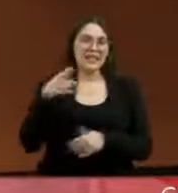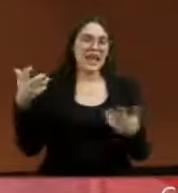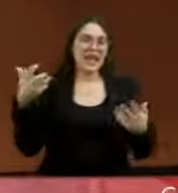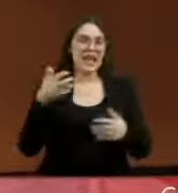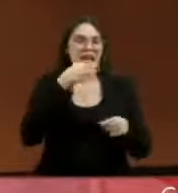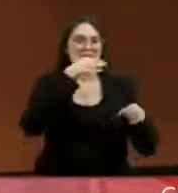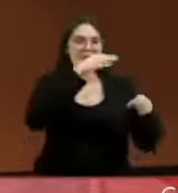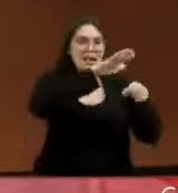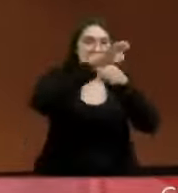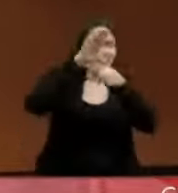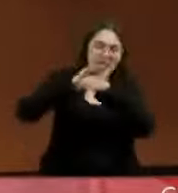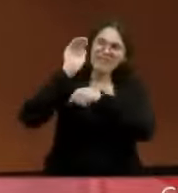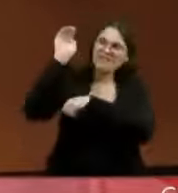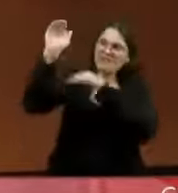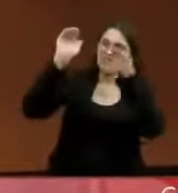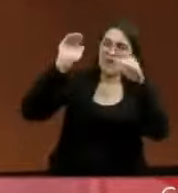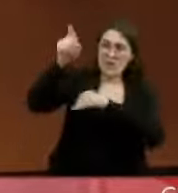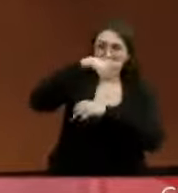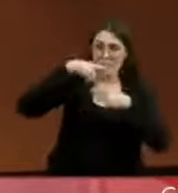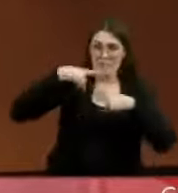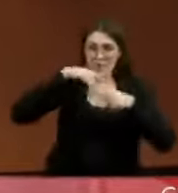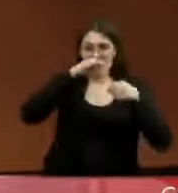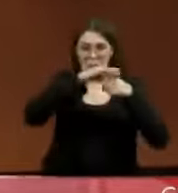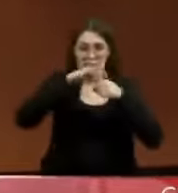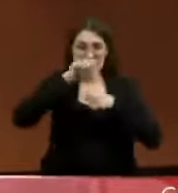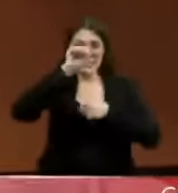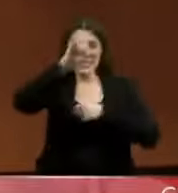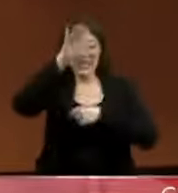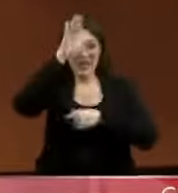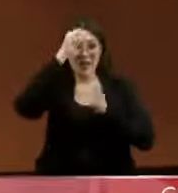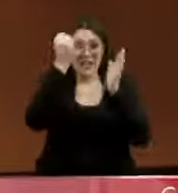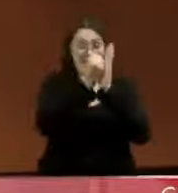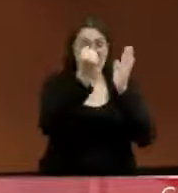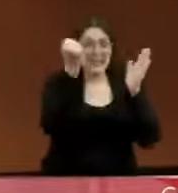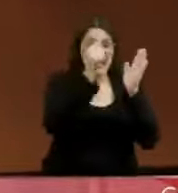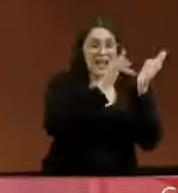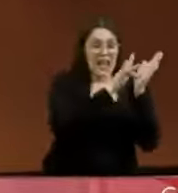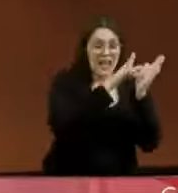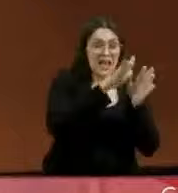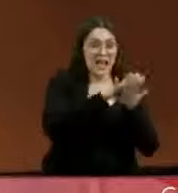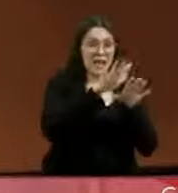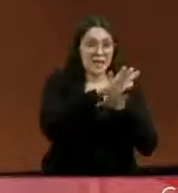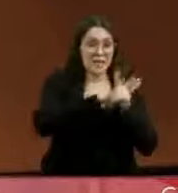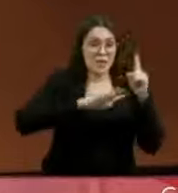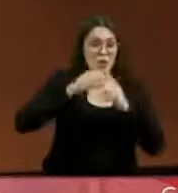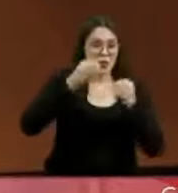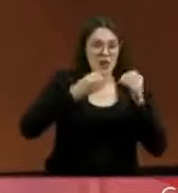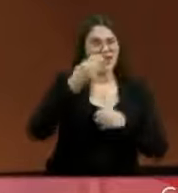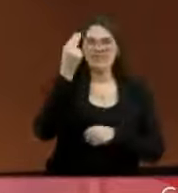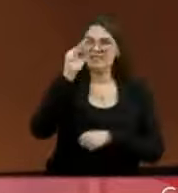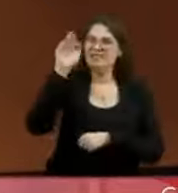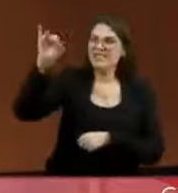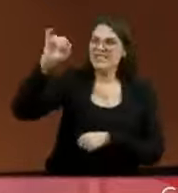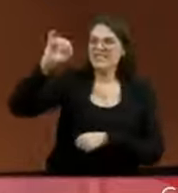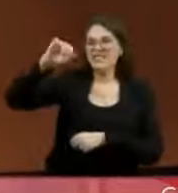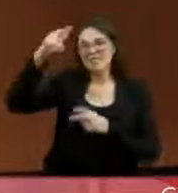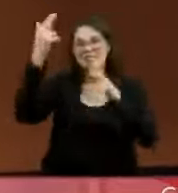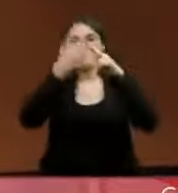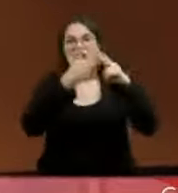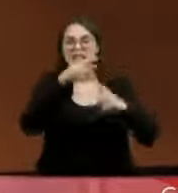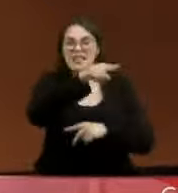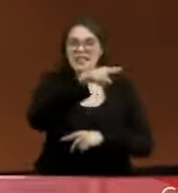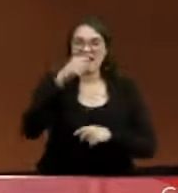llamado a linchar a todo el que votara en favor de la reforma al Poder Judicial. Y en un momento